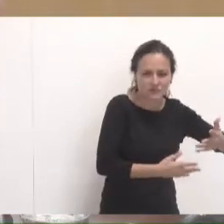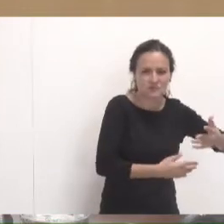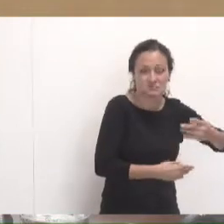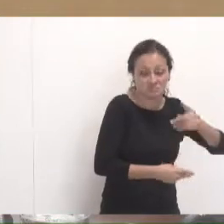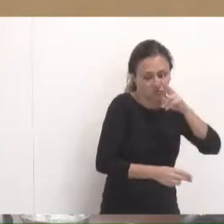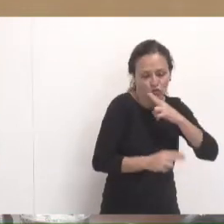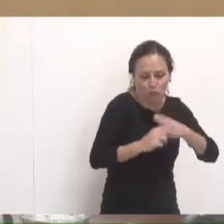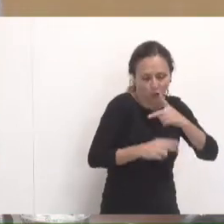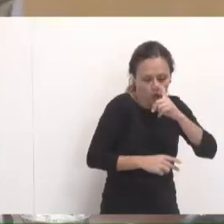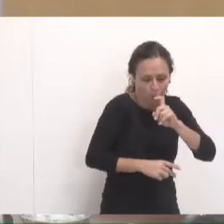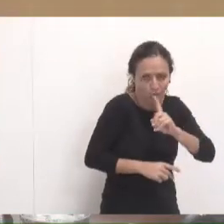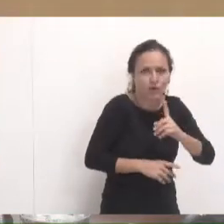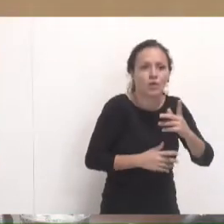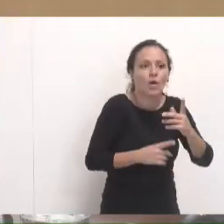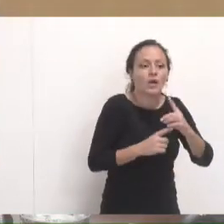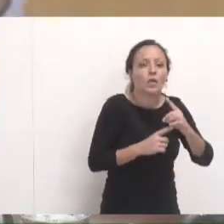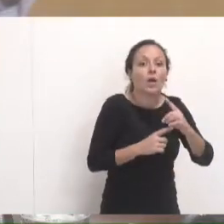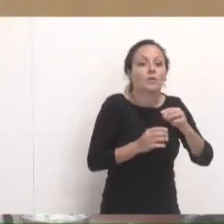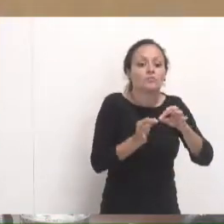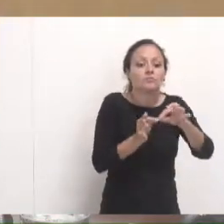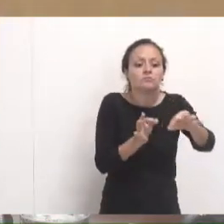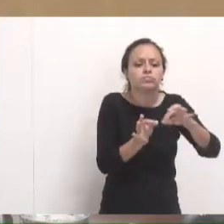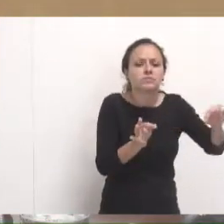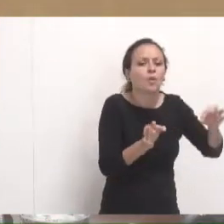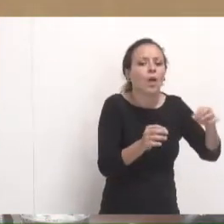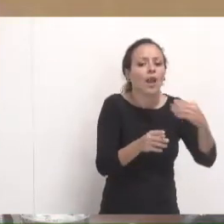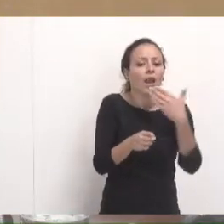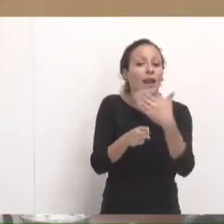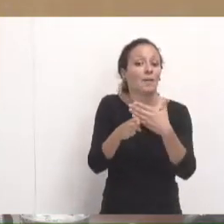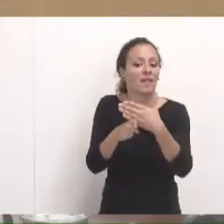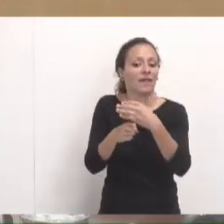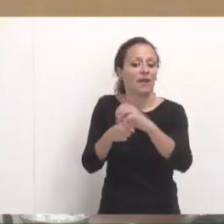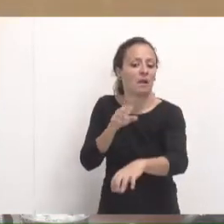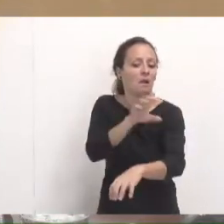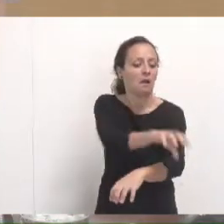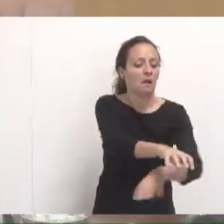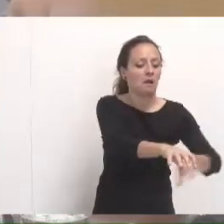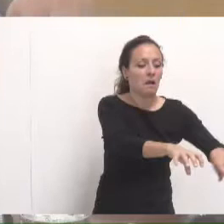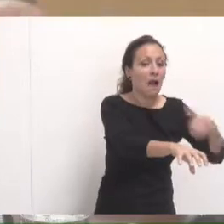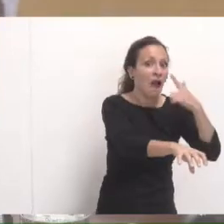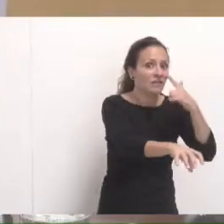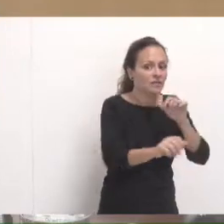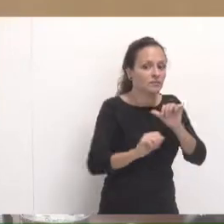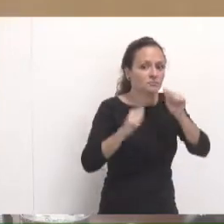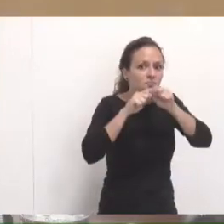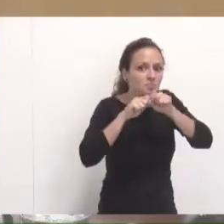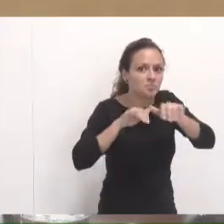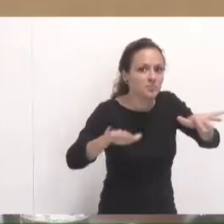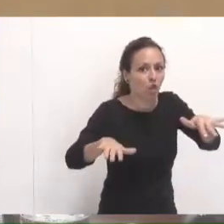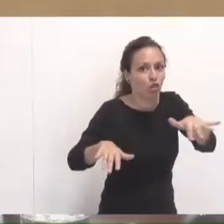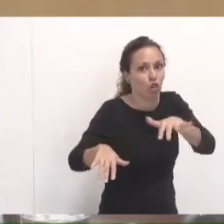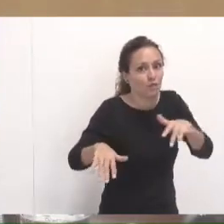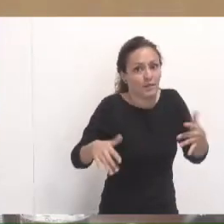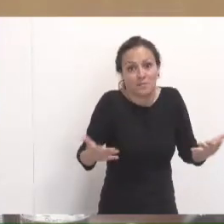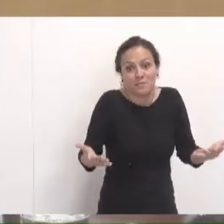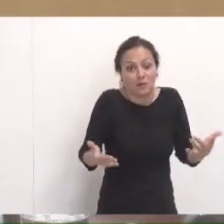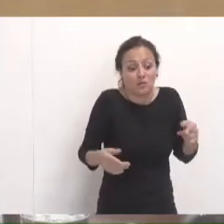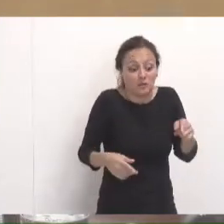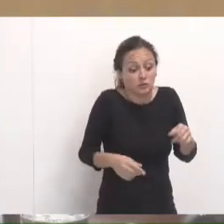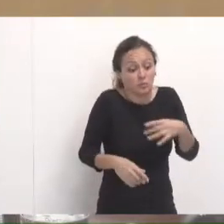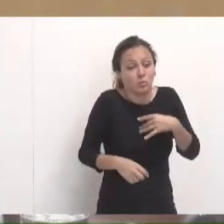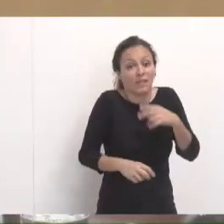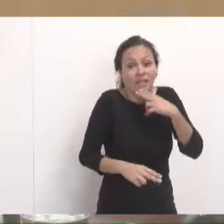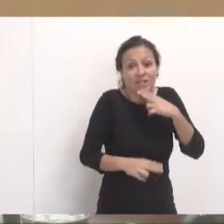de distintos testigos para saber dónde se ha podido diseminar, ¿no? Eso pues será un dato